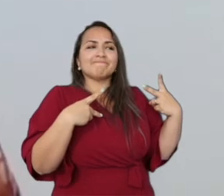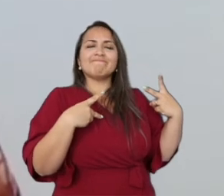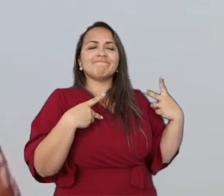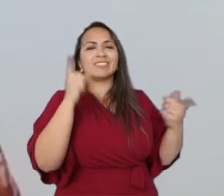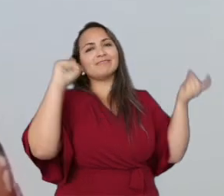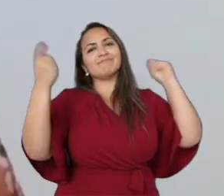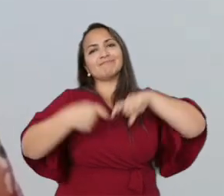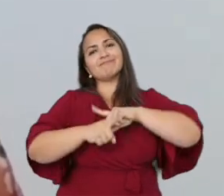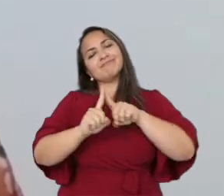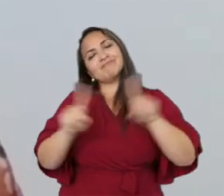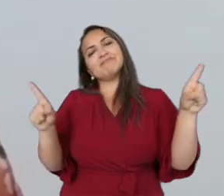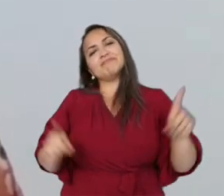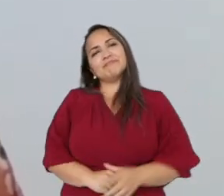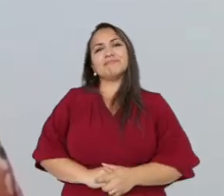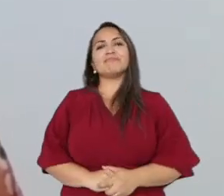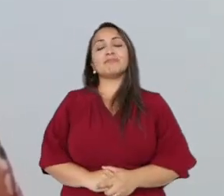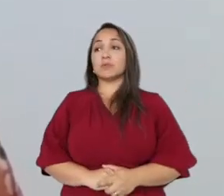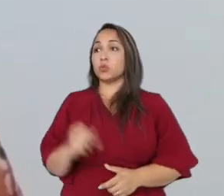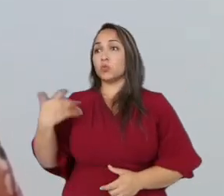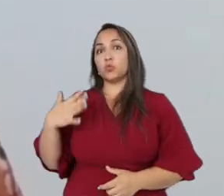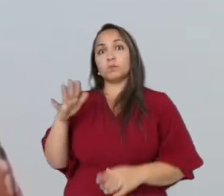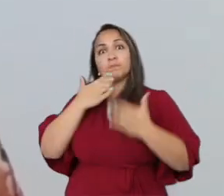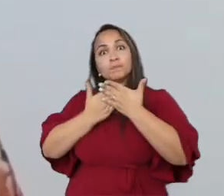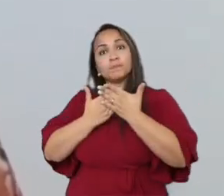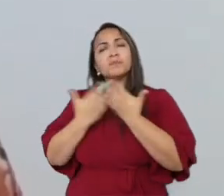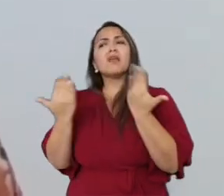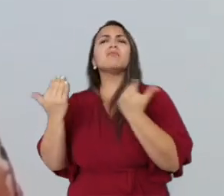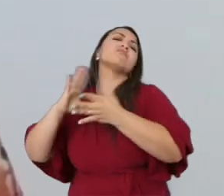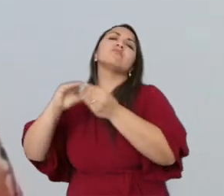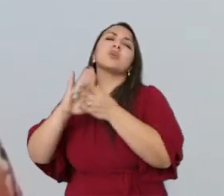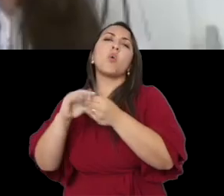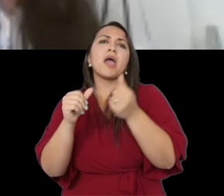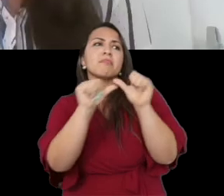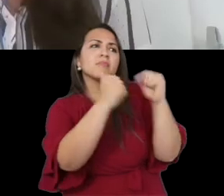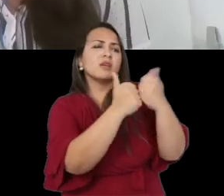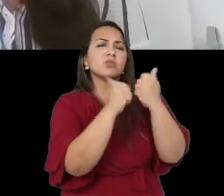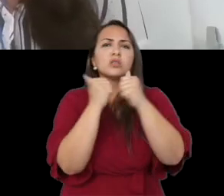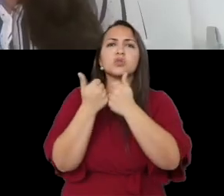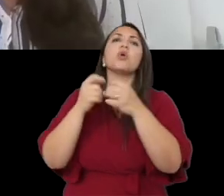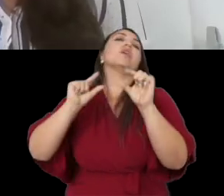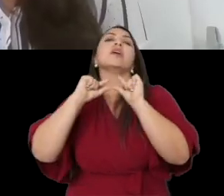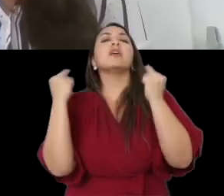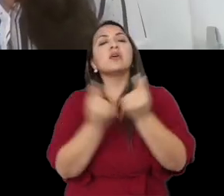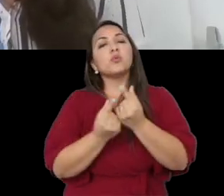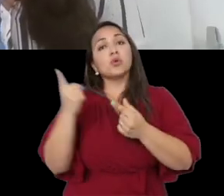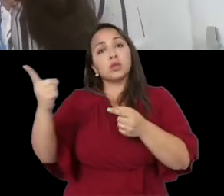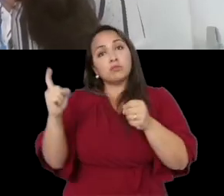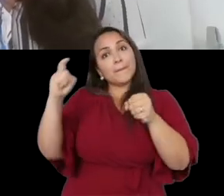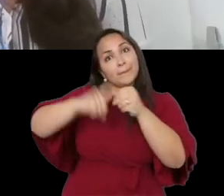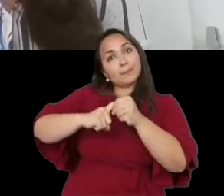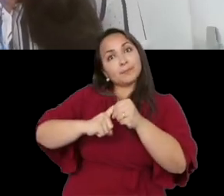otra. Estupendo. Carmen, y cuéntanos a las asociaciones y grupos que